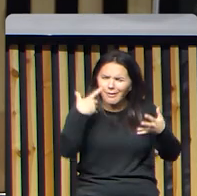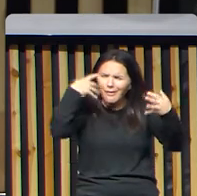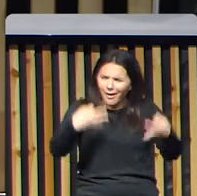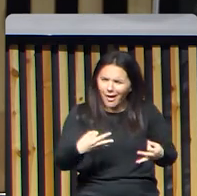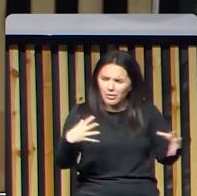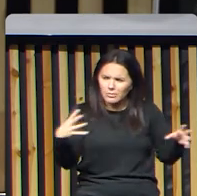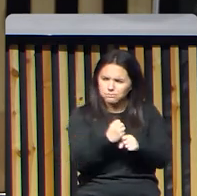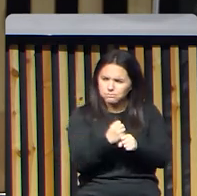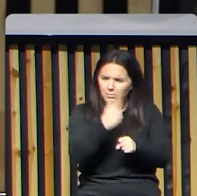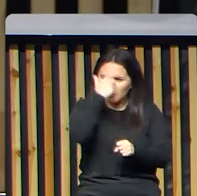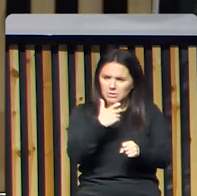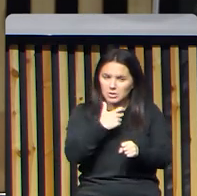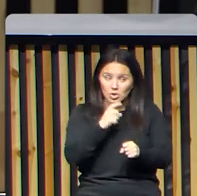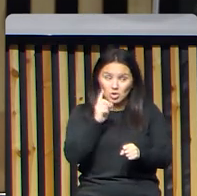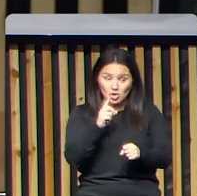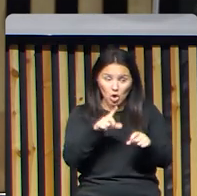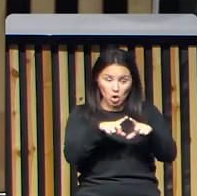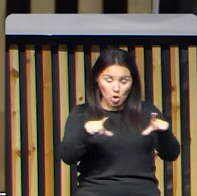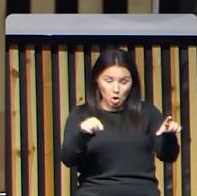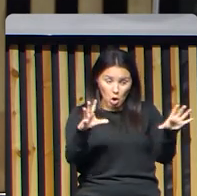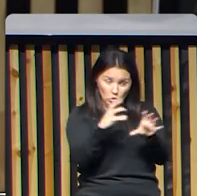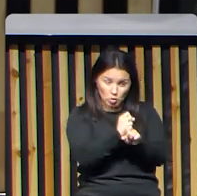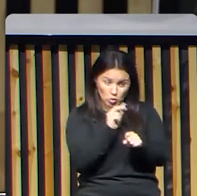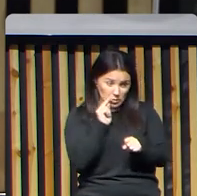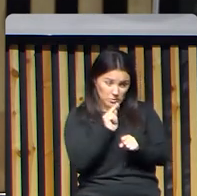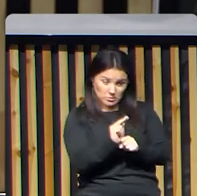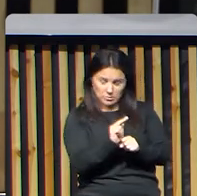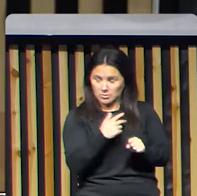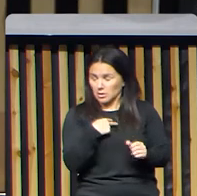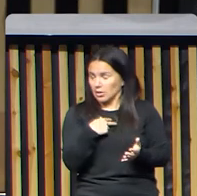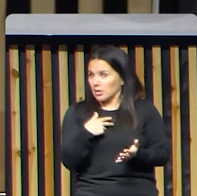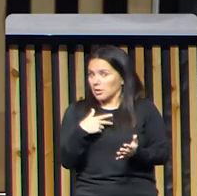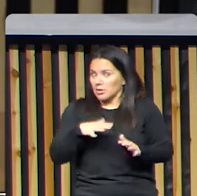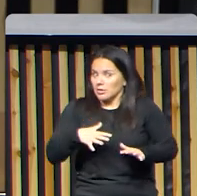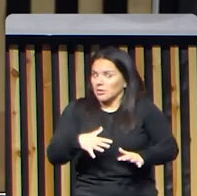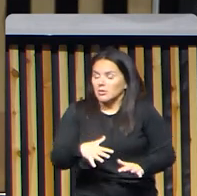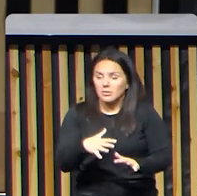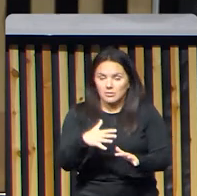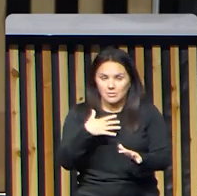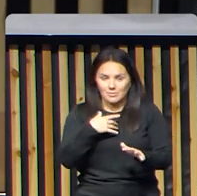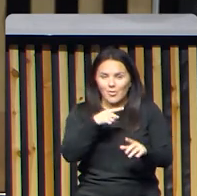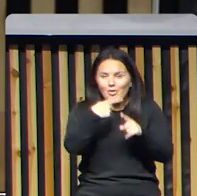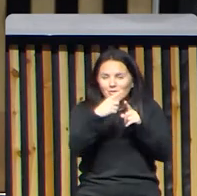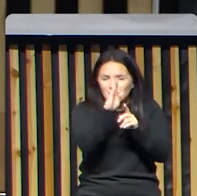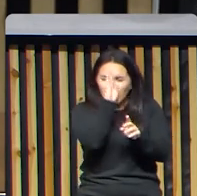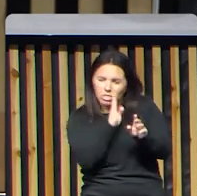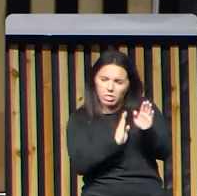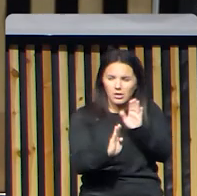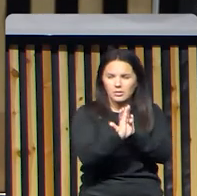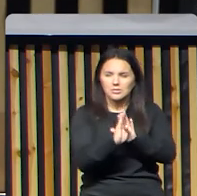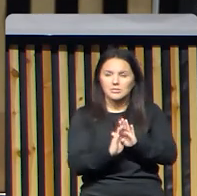tiembles solo viendo la oscuridad de lo que te estoy ocultando no o sea esto es